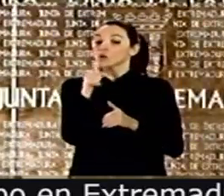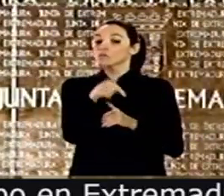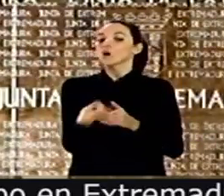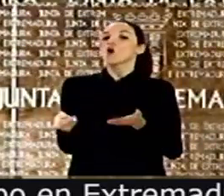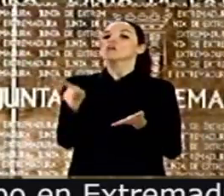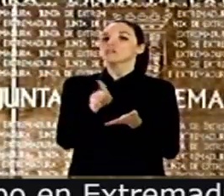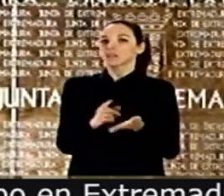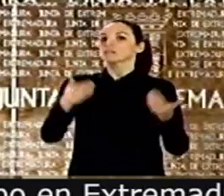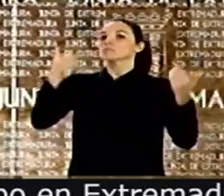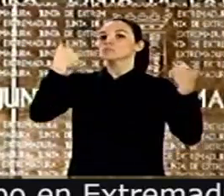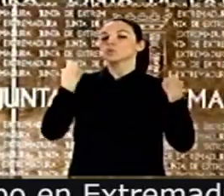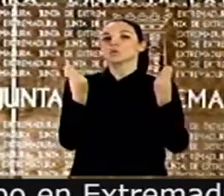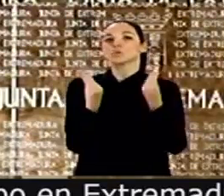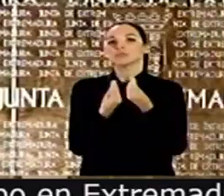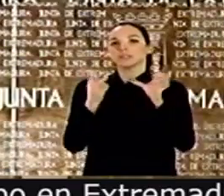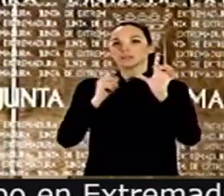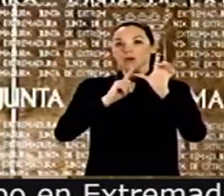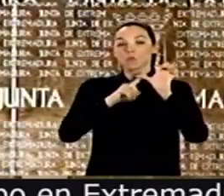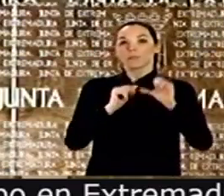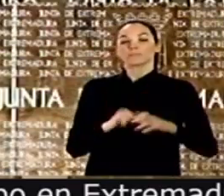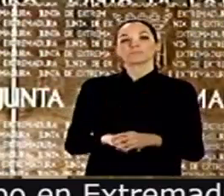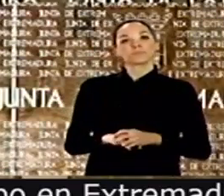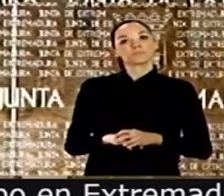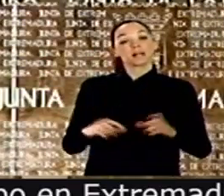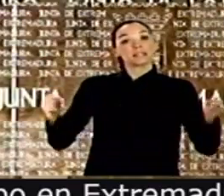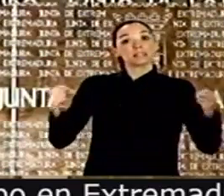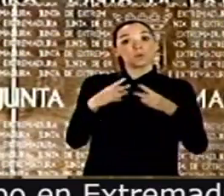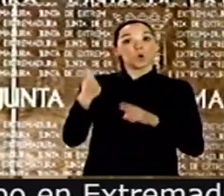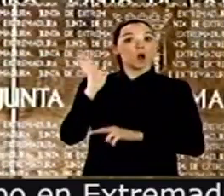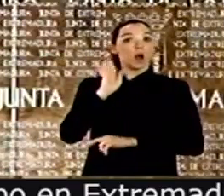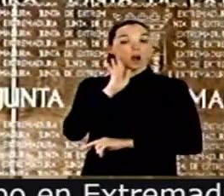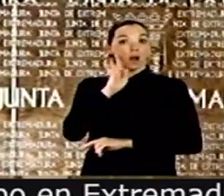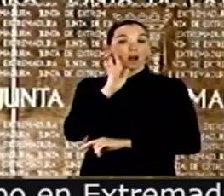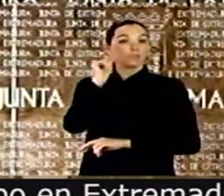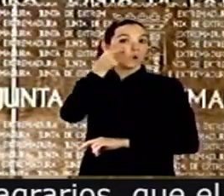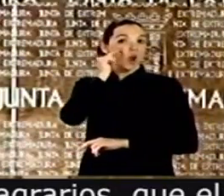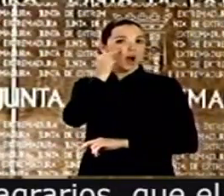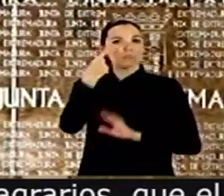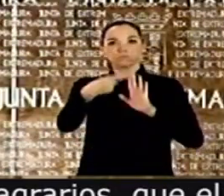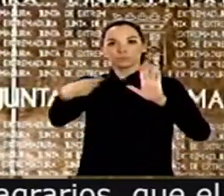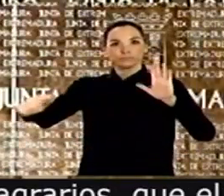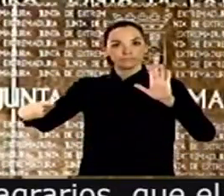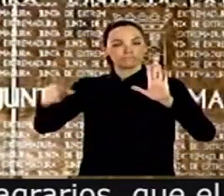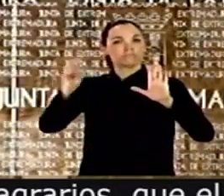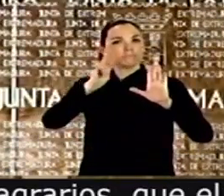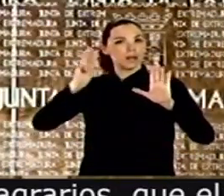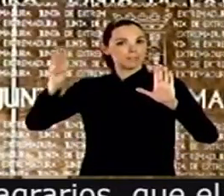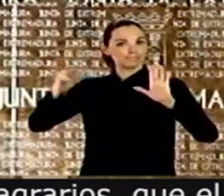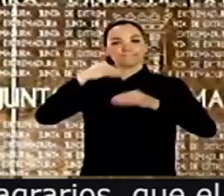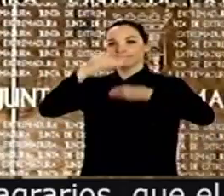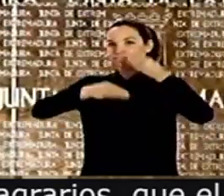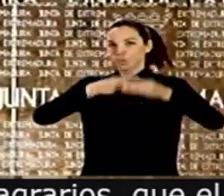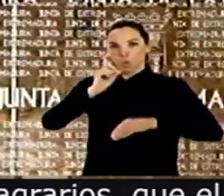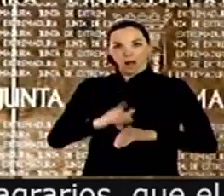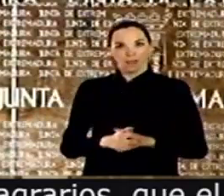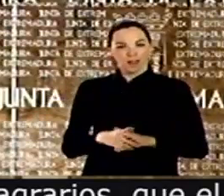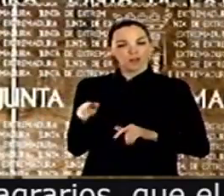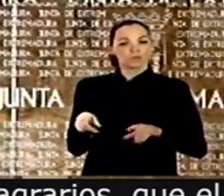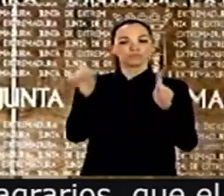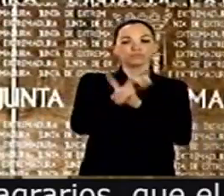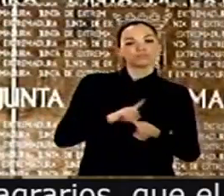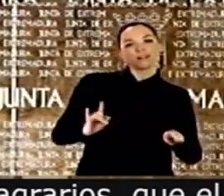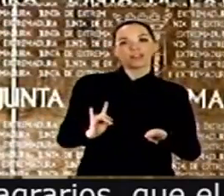Extremadura. Unos seguros agrarios que el presidente Monago eliminó y el Partido Popular. Ese mismo partido que disfraza las redes sociales